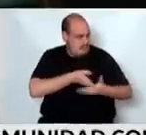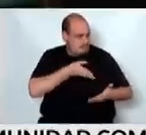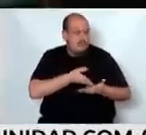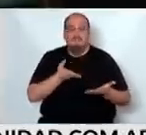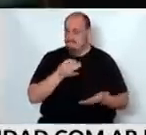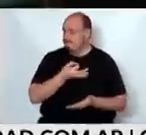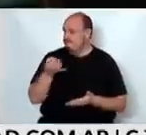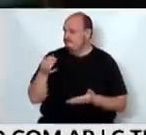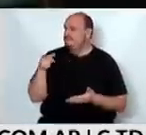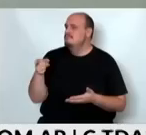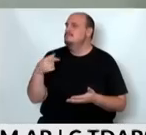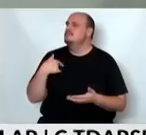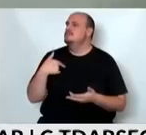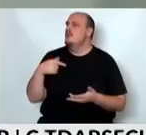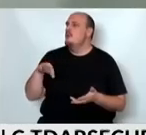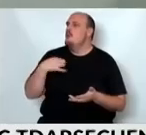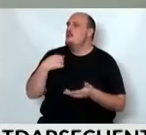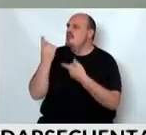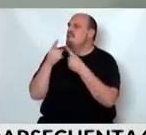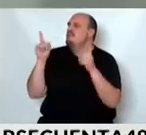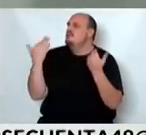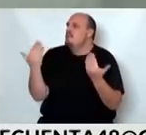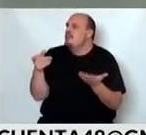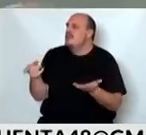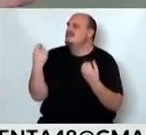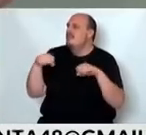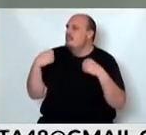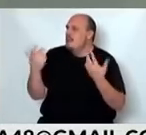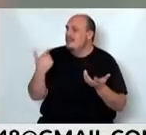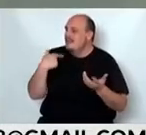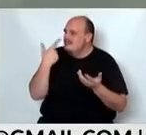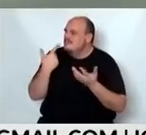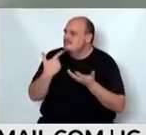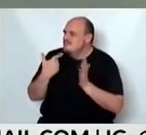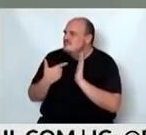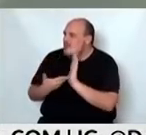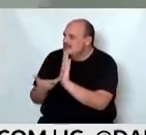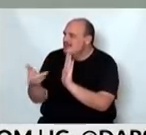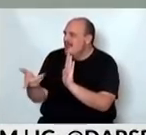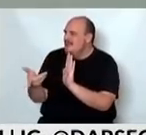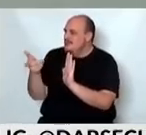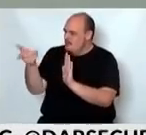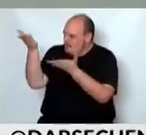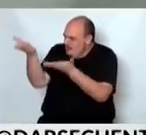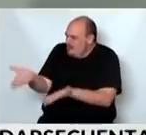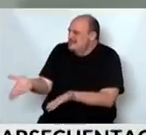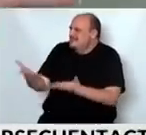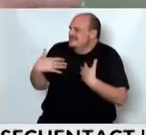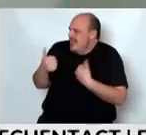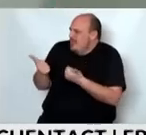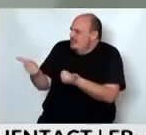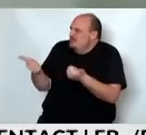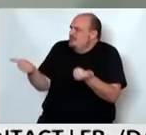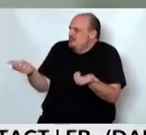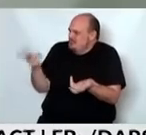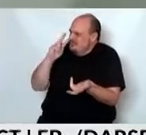transmito que hay otra vida, que puedes hacer deportes? Le mostrás, sos sano por donde se te, no sé,